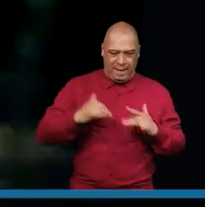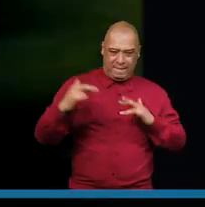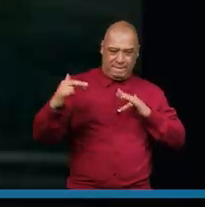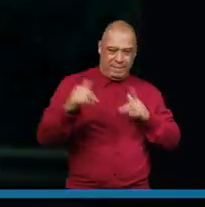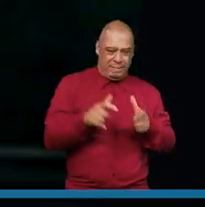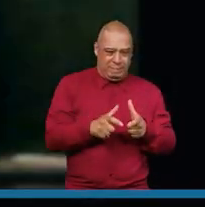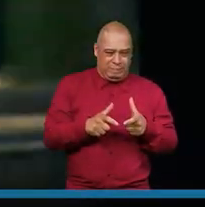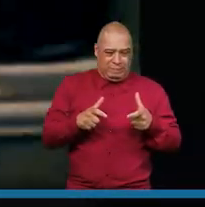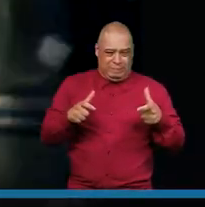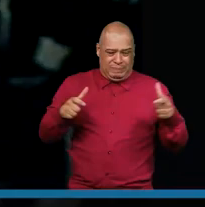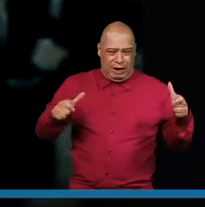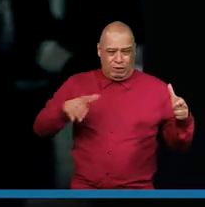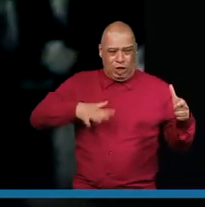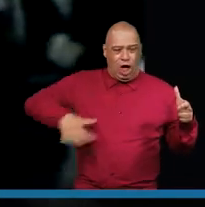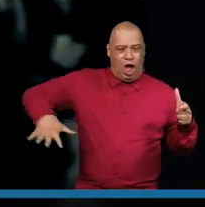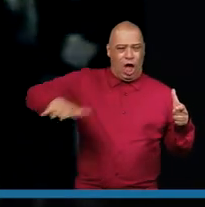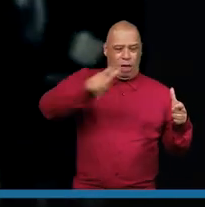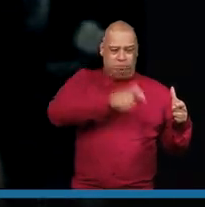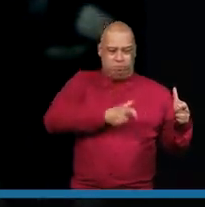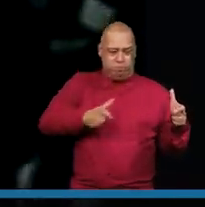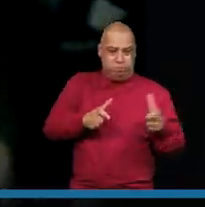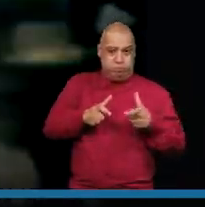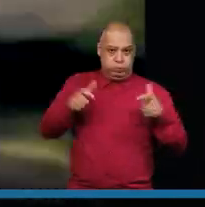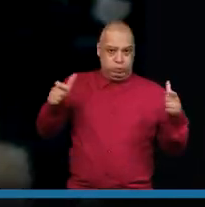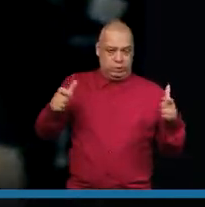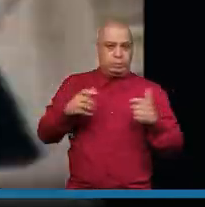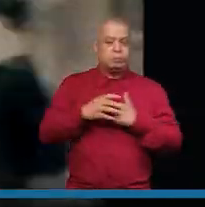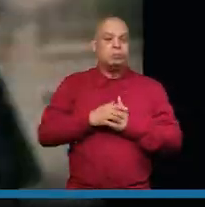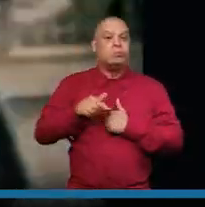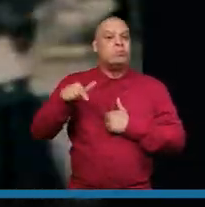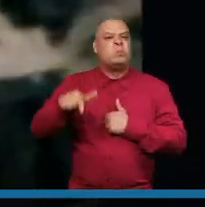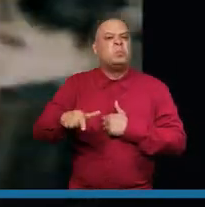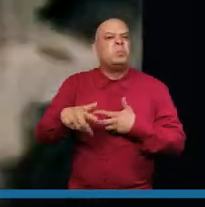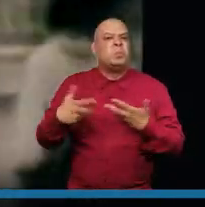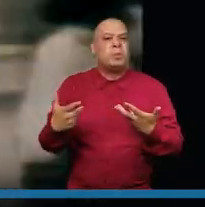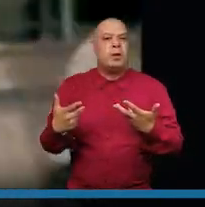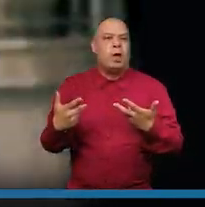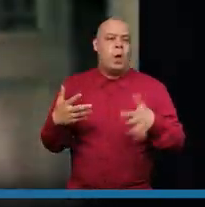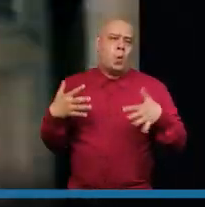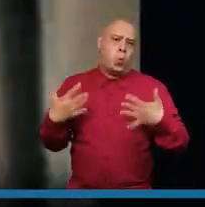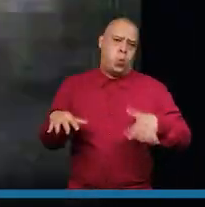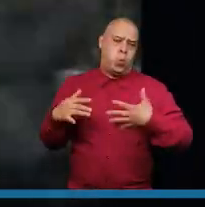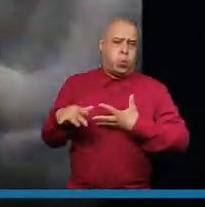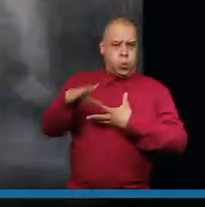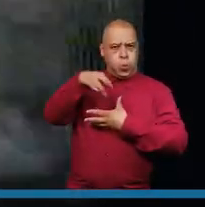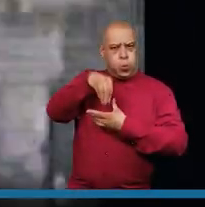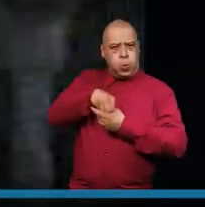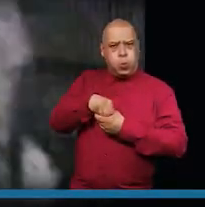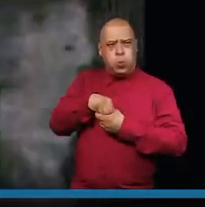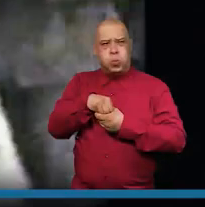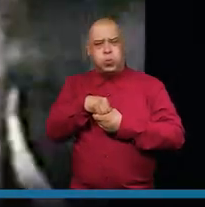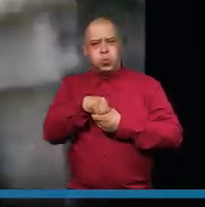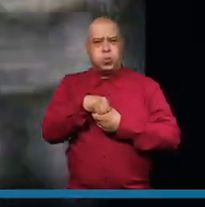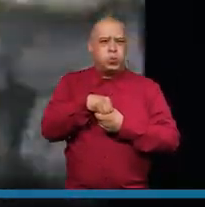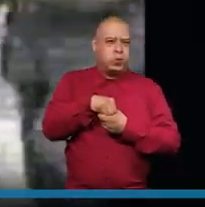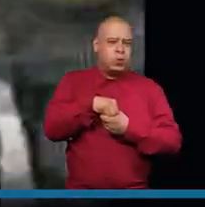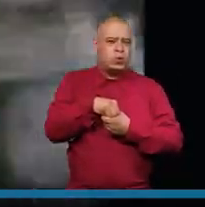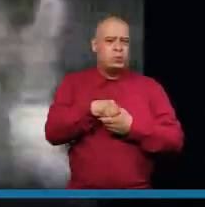aglomeraciones. Y esa cuadricefalia ocurre en ese periodo muy fuerte